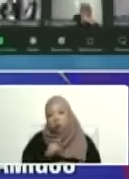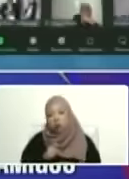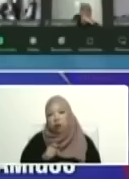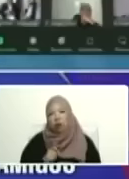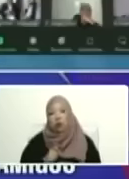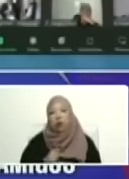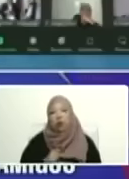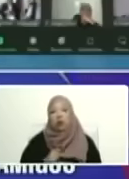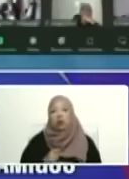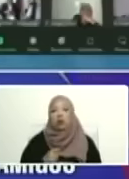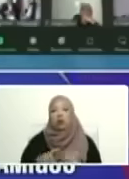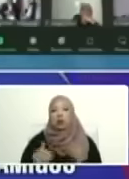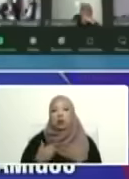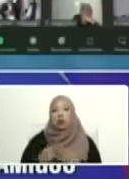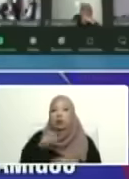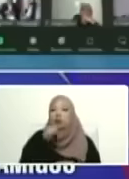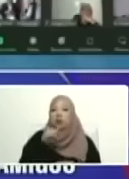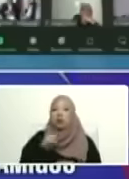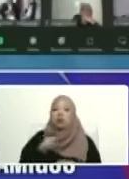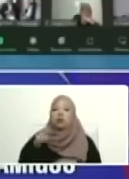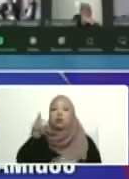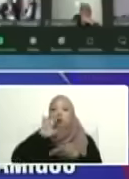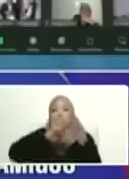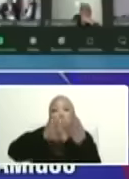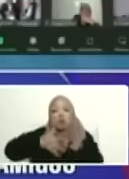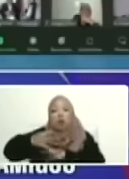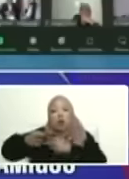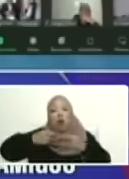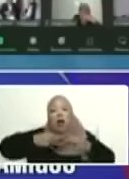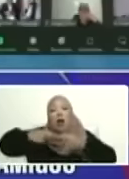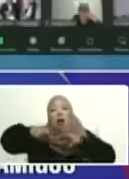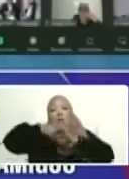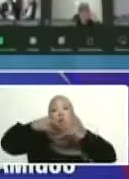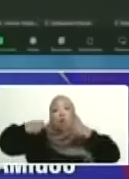que se rompe ellos, rompen las reglas de juego.